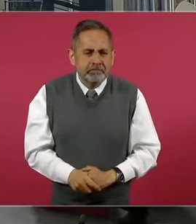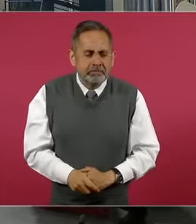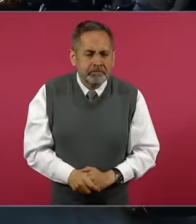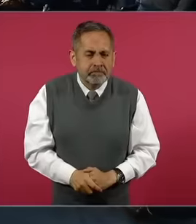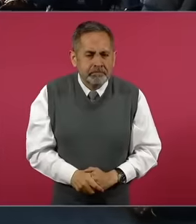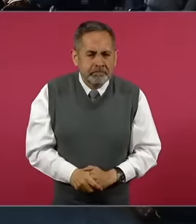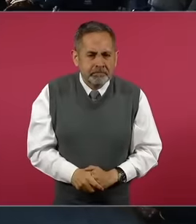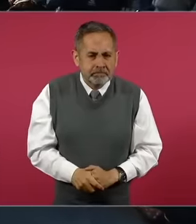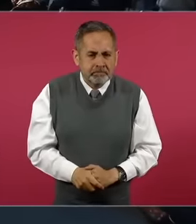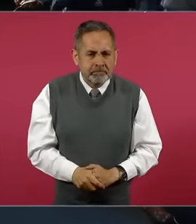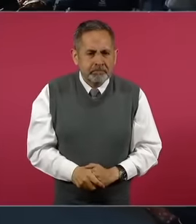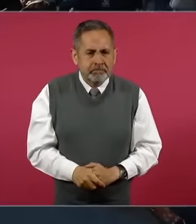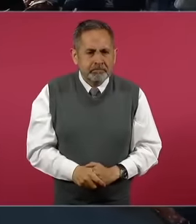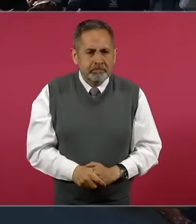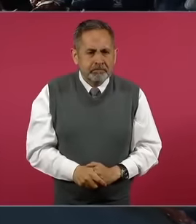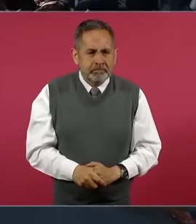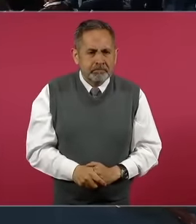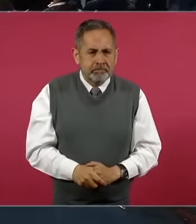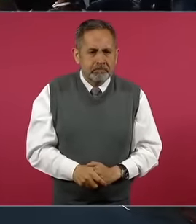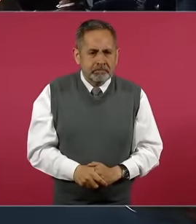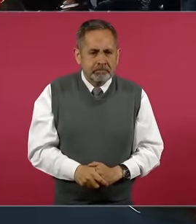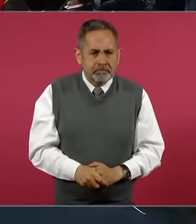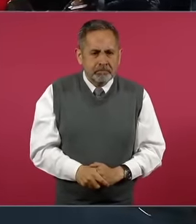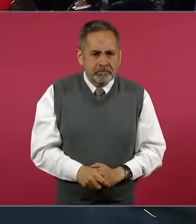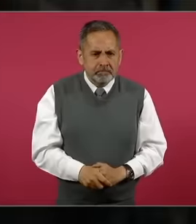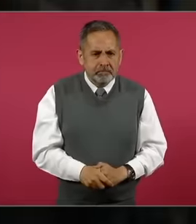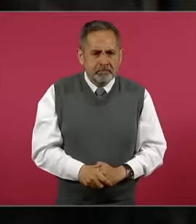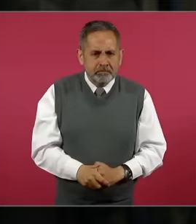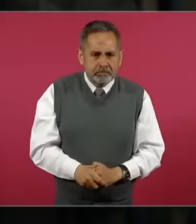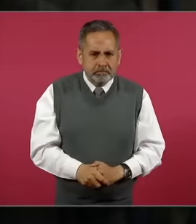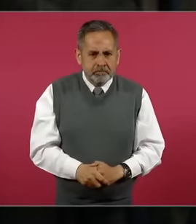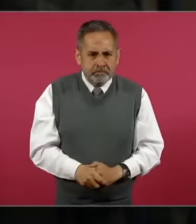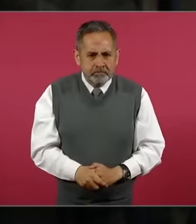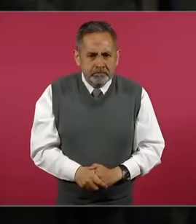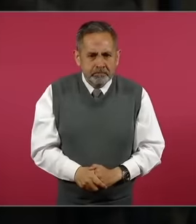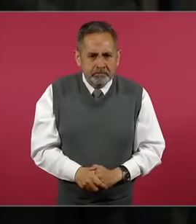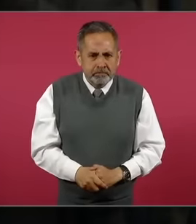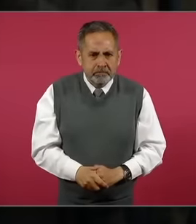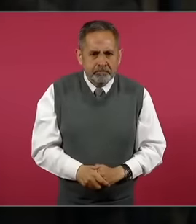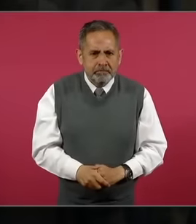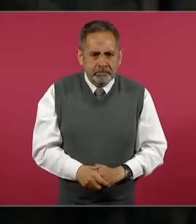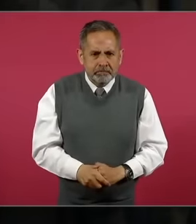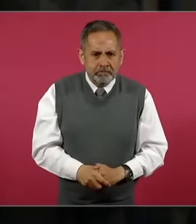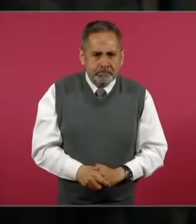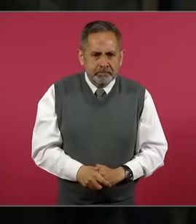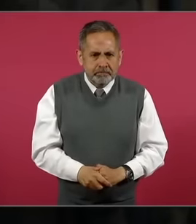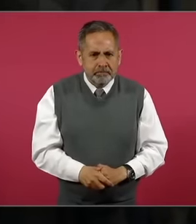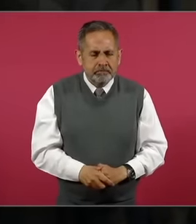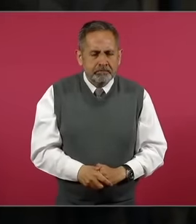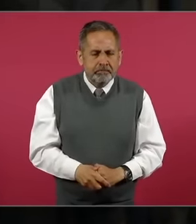pidió la declaratoria de desastre. Sí, supongo sí. Que es para que haya recursos. Sí, no, sí.